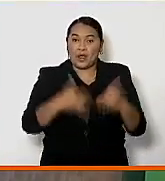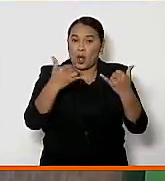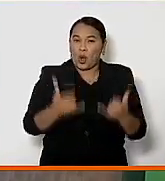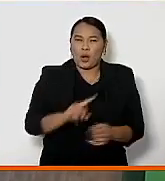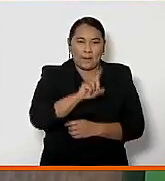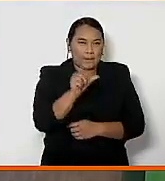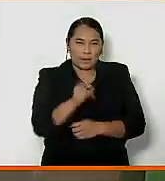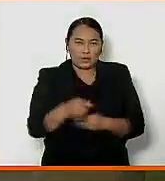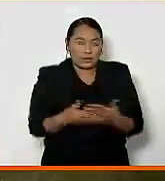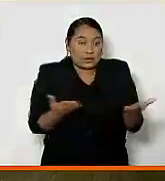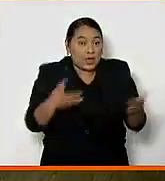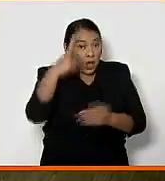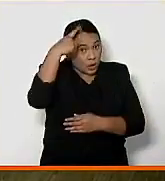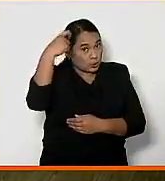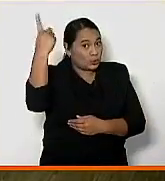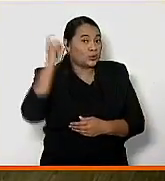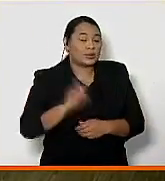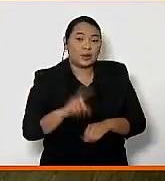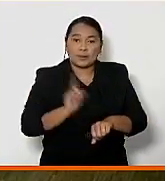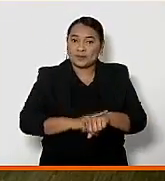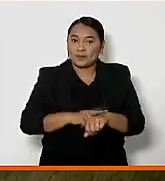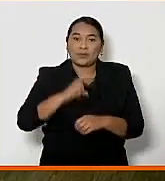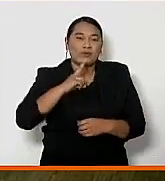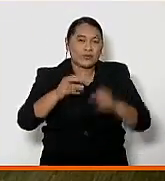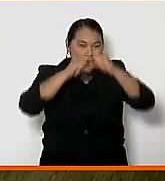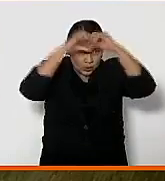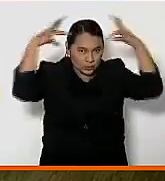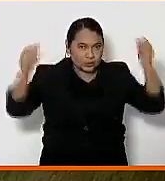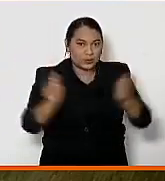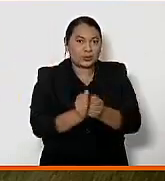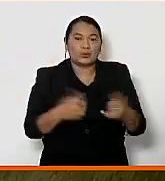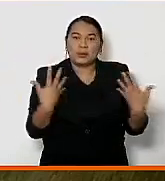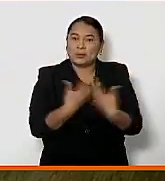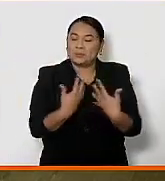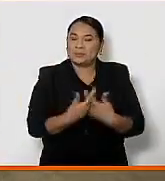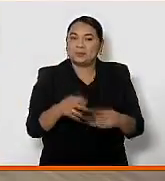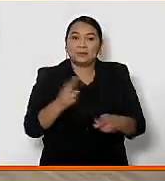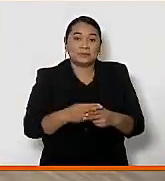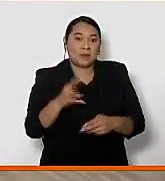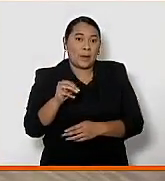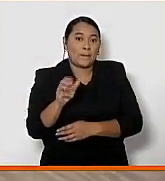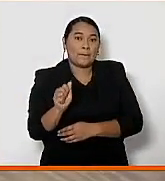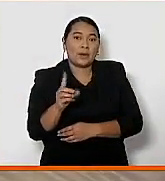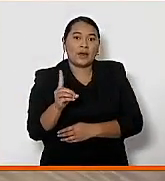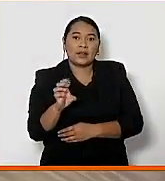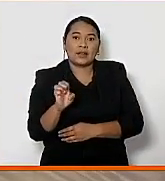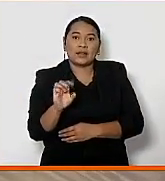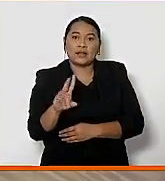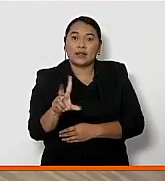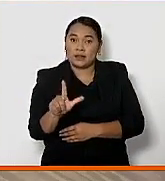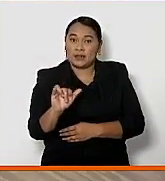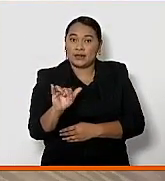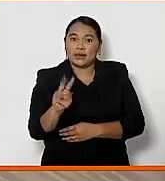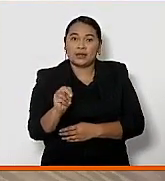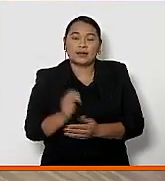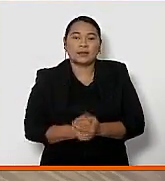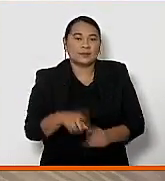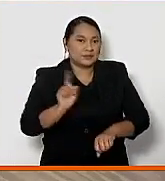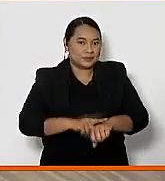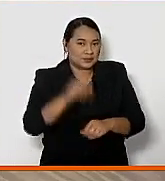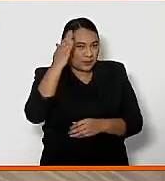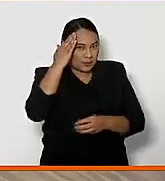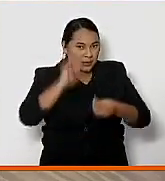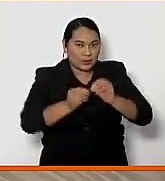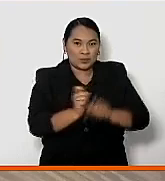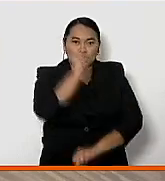dime tú qué soñaste porque es momento de hacerlo una realidad junto a madelyn Así es francine es momento de conocer tu número ganador en diario atento